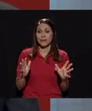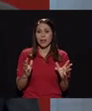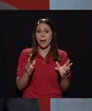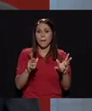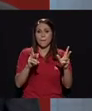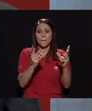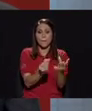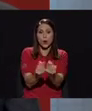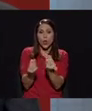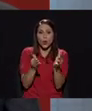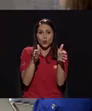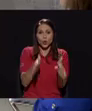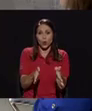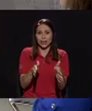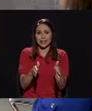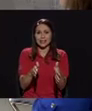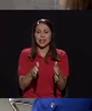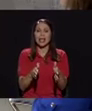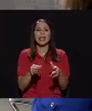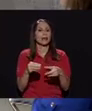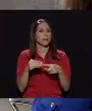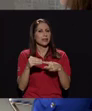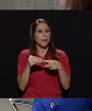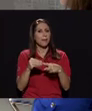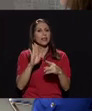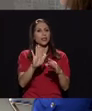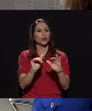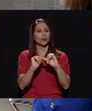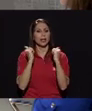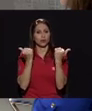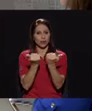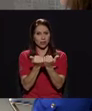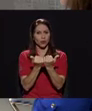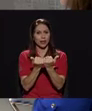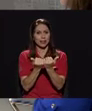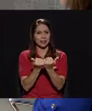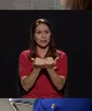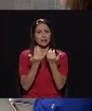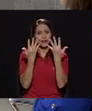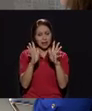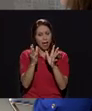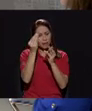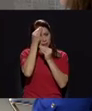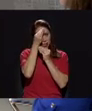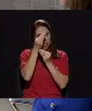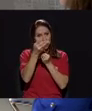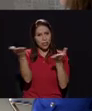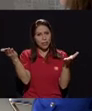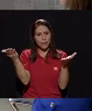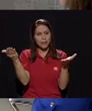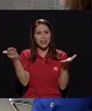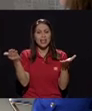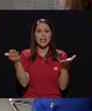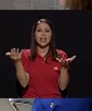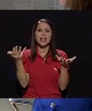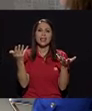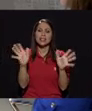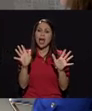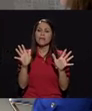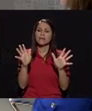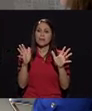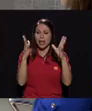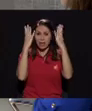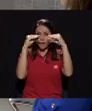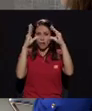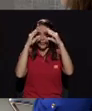productores y principalmente sus asociaciones han dado a conocer y han diseminado